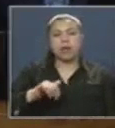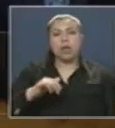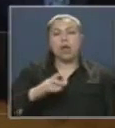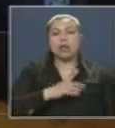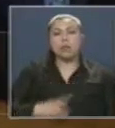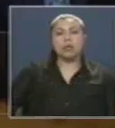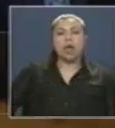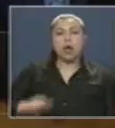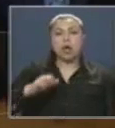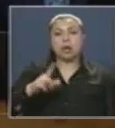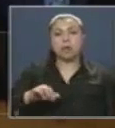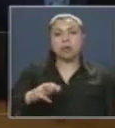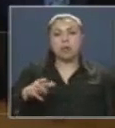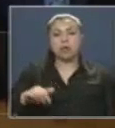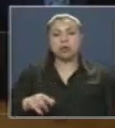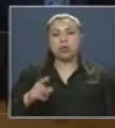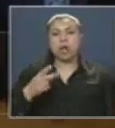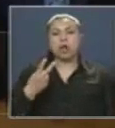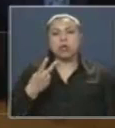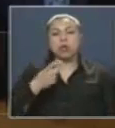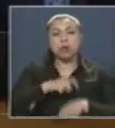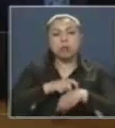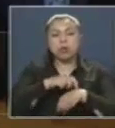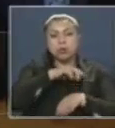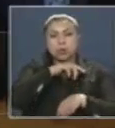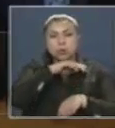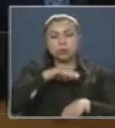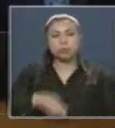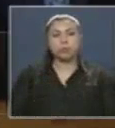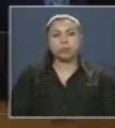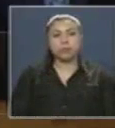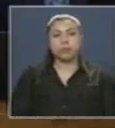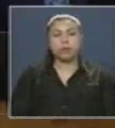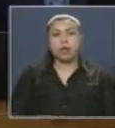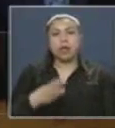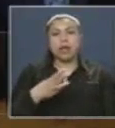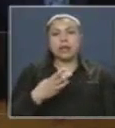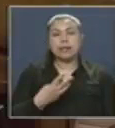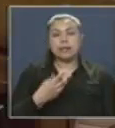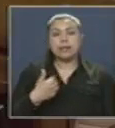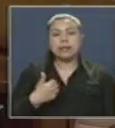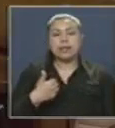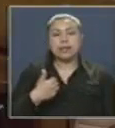por 2 minutos. 2 minutos 30. Y 36 segundos.